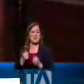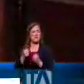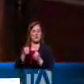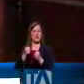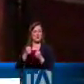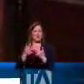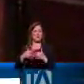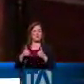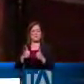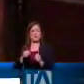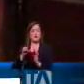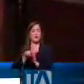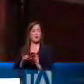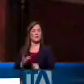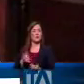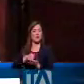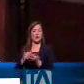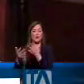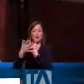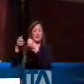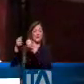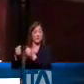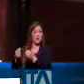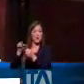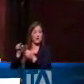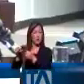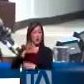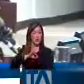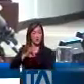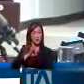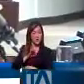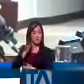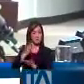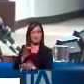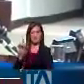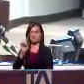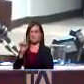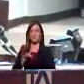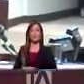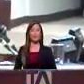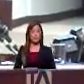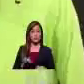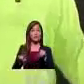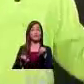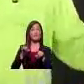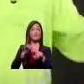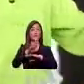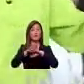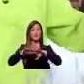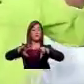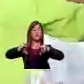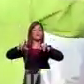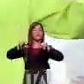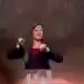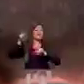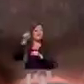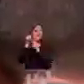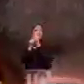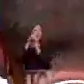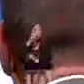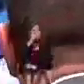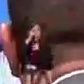en la que estoy no suprime mi libertad. ¡Ni mi conciencia! Y es que Celi hizo mención en varias ocasiones a la corrupción durante los años